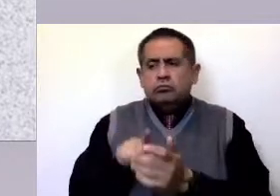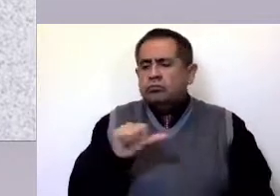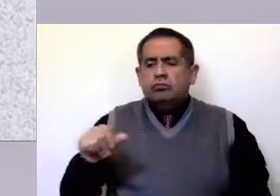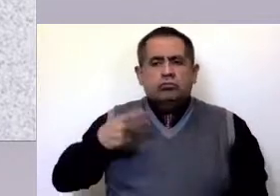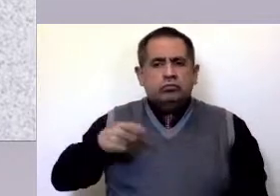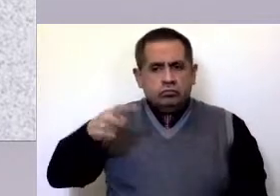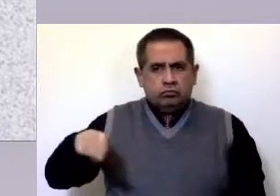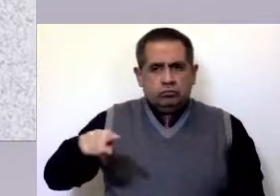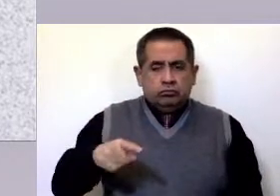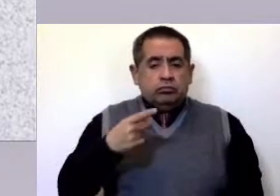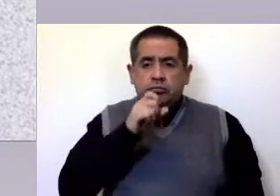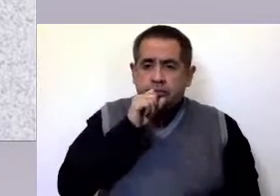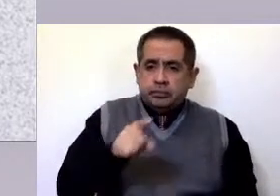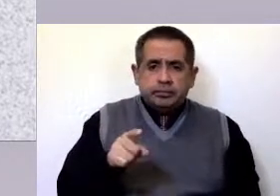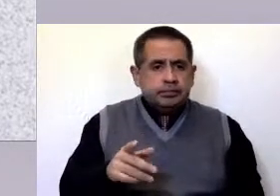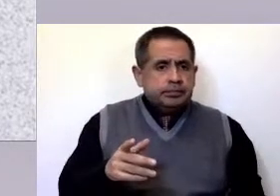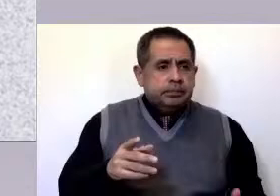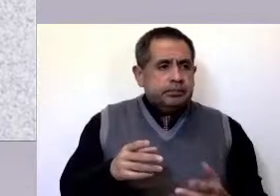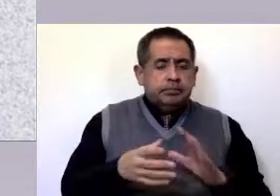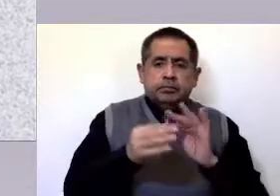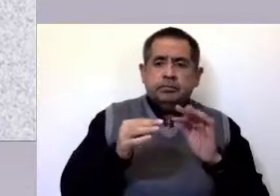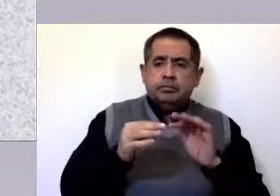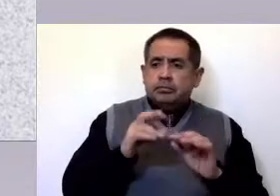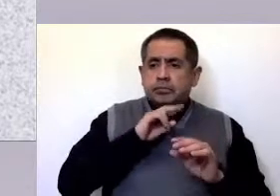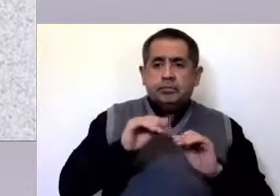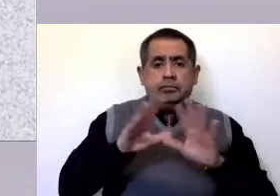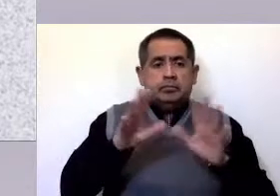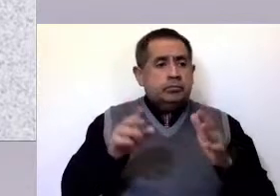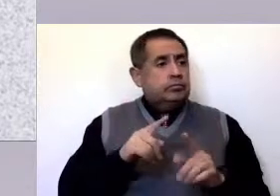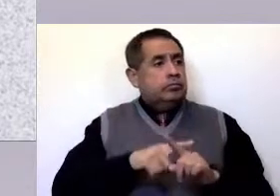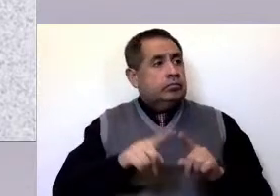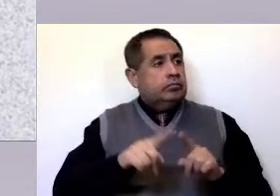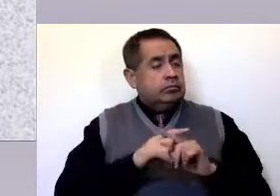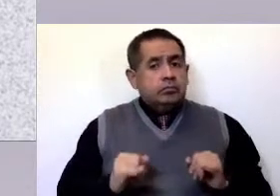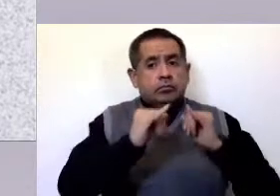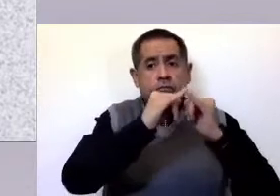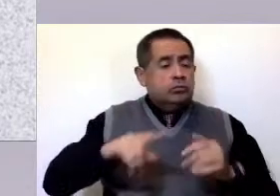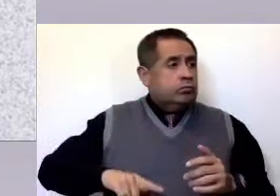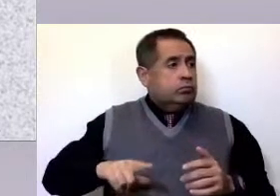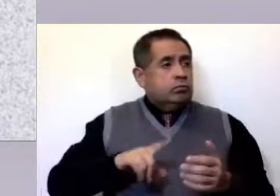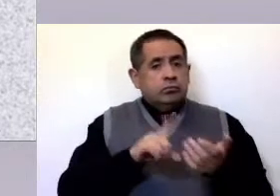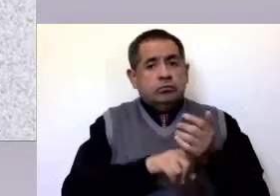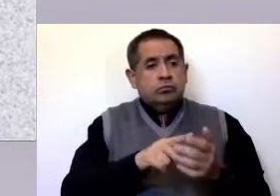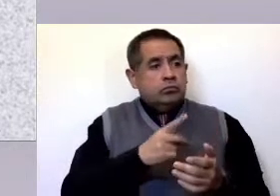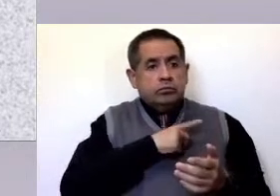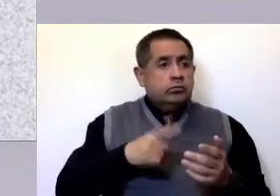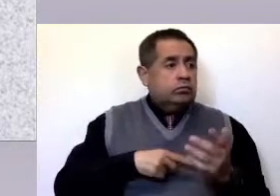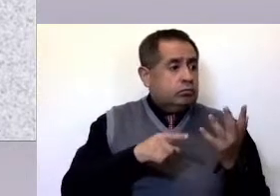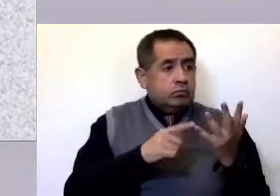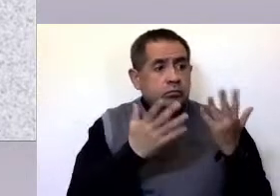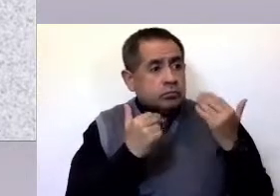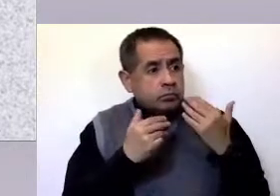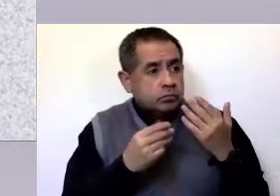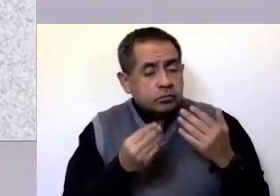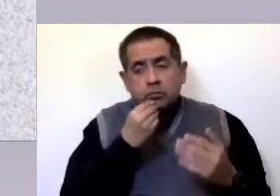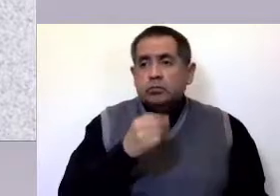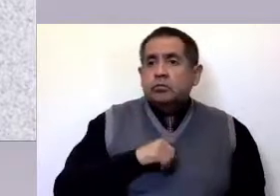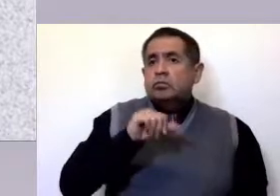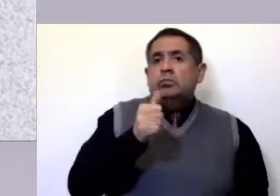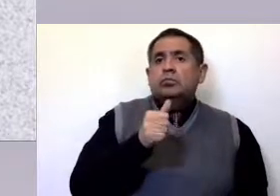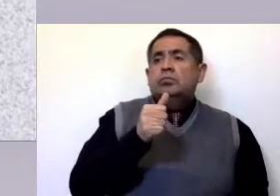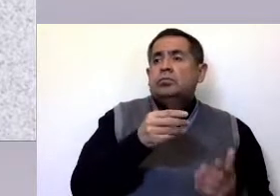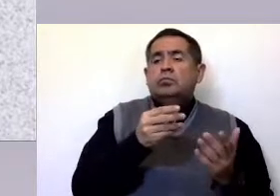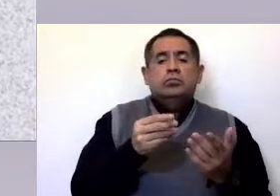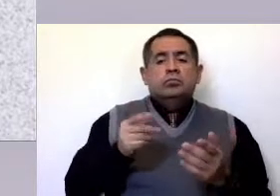tampoco conlleva en automático que las instituciones públicas de salud deban suministrar sin más y ante la sola petición